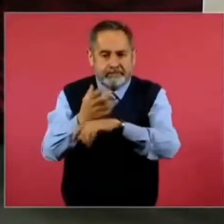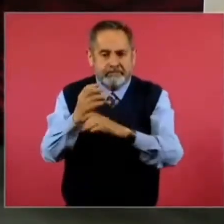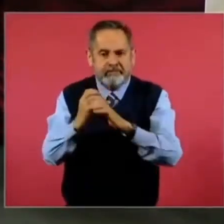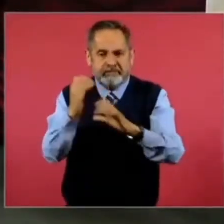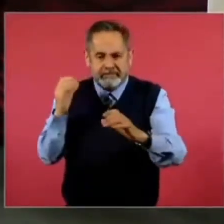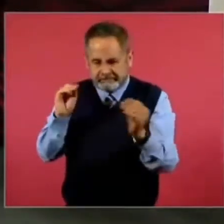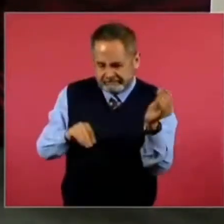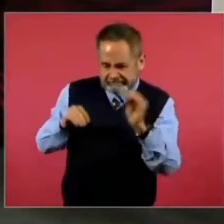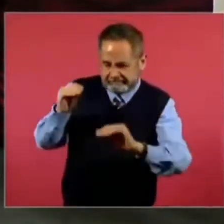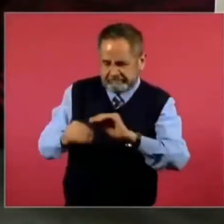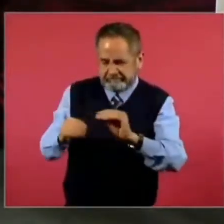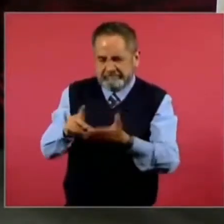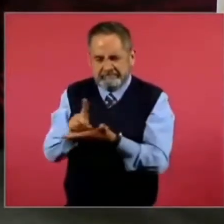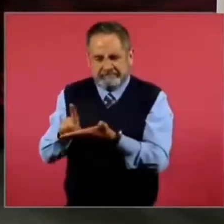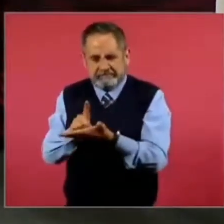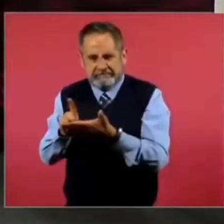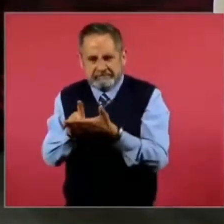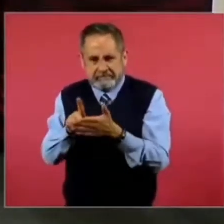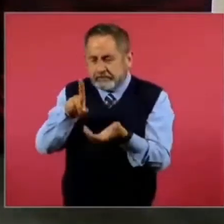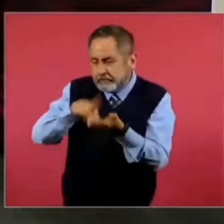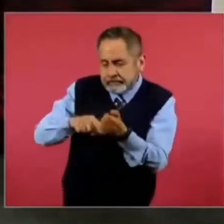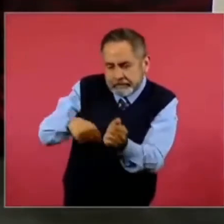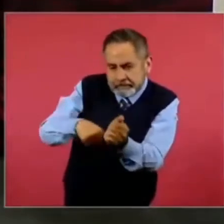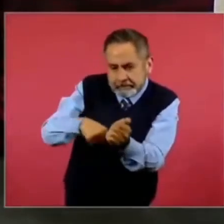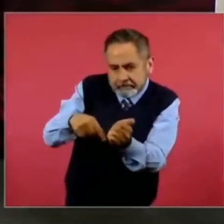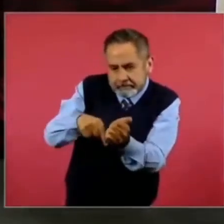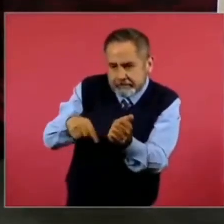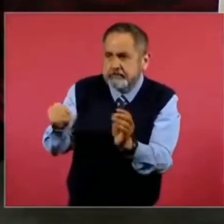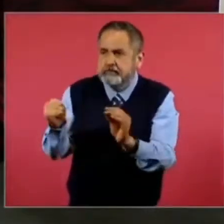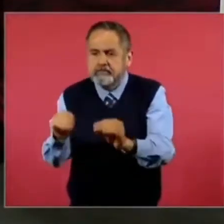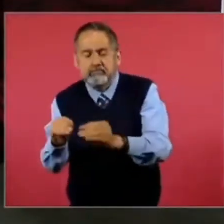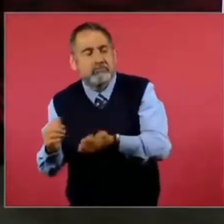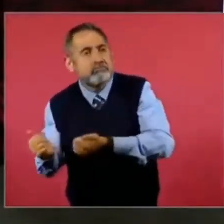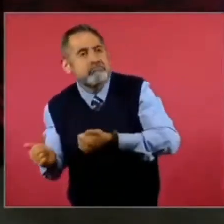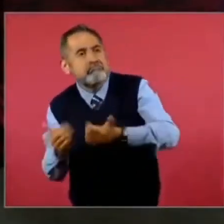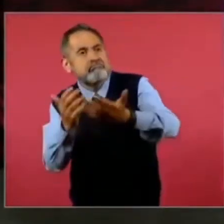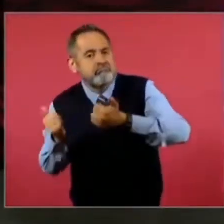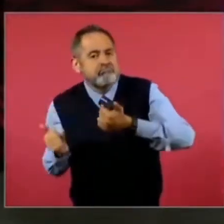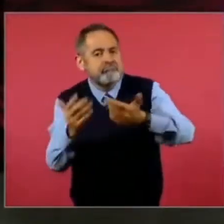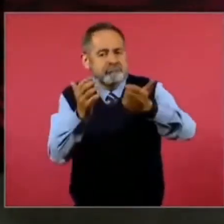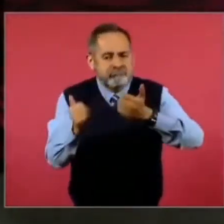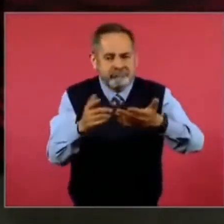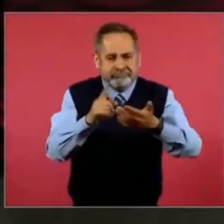que tenían una separación especial, como un